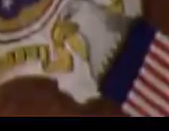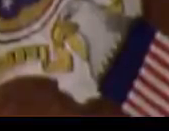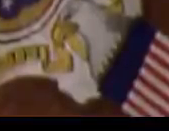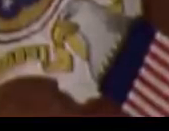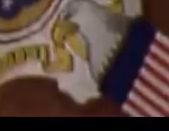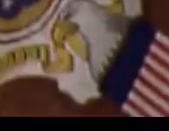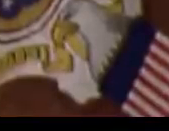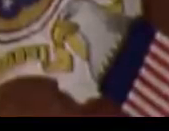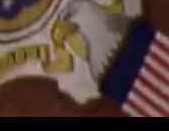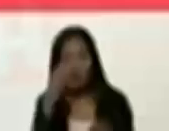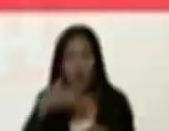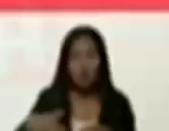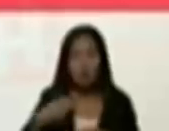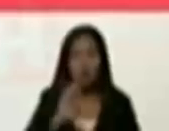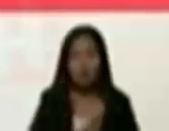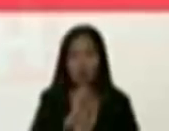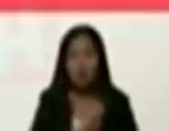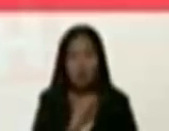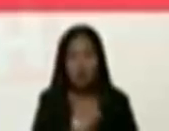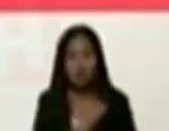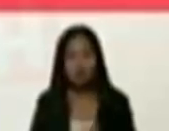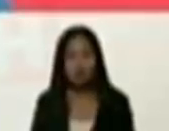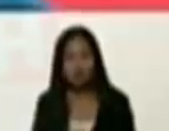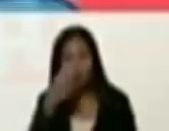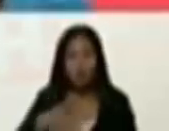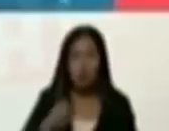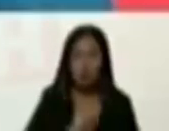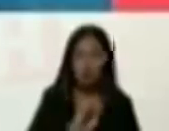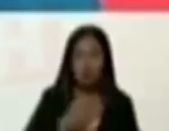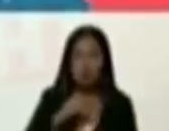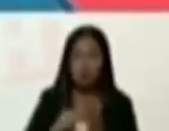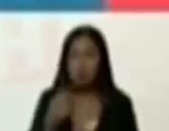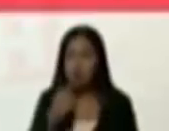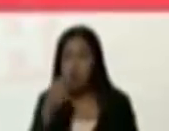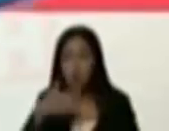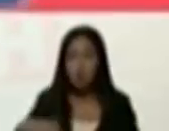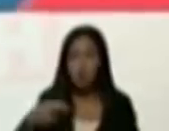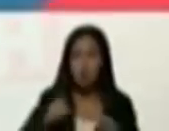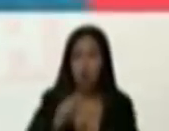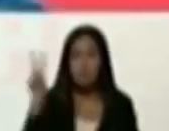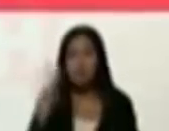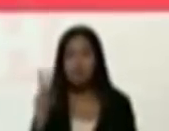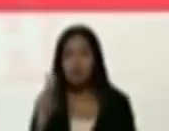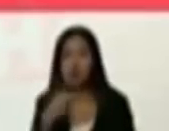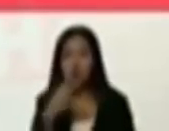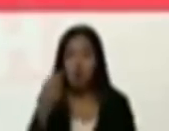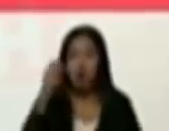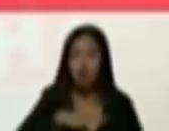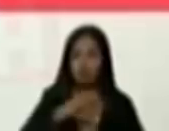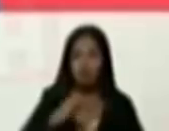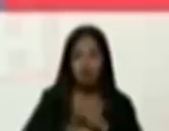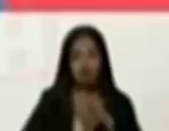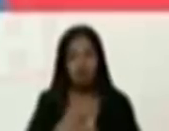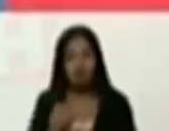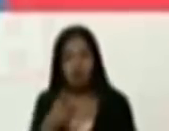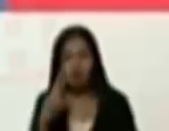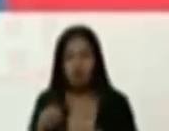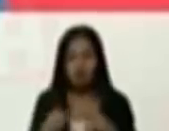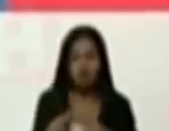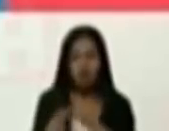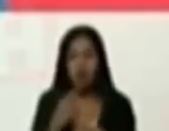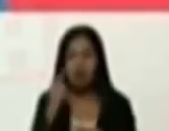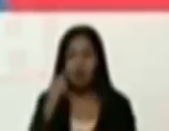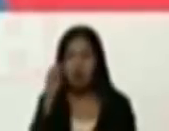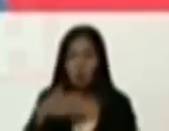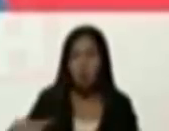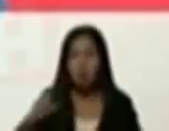domingo pasado, Maduro acusó a Easterly de participar en un fallido plan para atacar cuarteles militares que, según él,